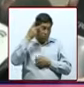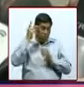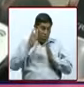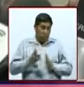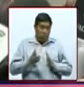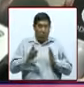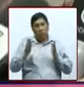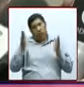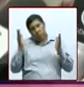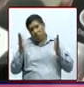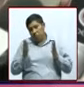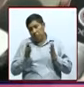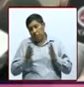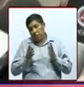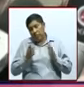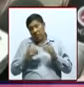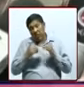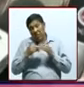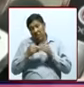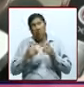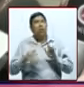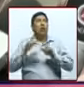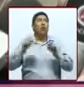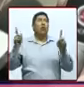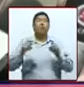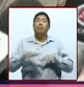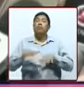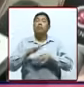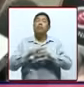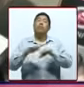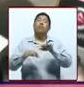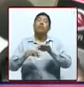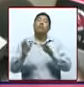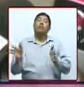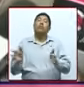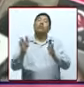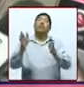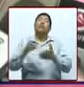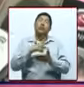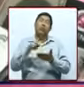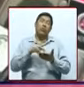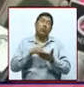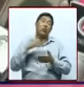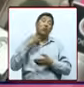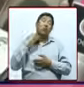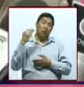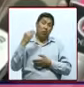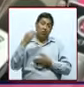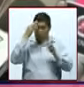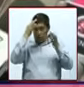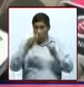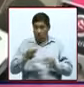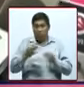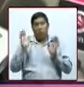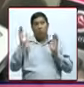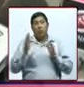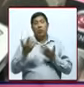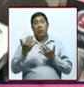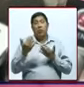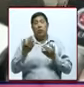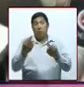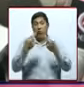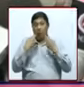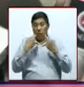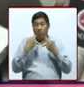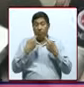en manos del Tribunal Electoral y en manos de la Asamblea Legislativa Nacional. Esperemos que muy pronto tengamos respuesta